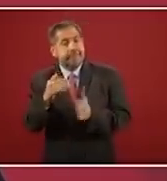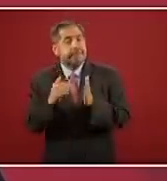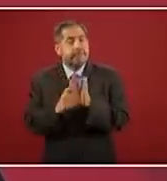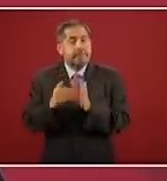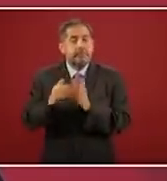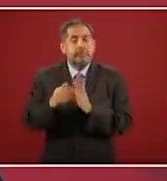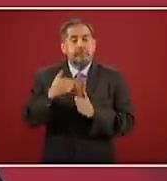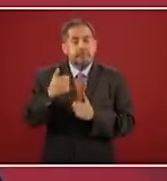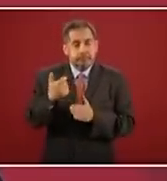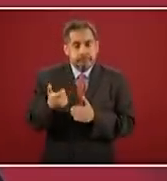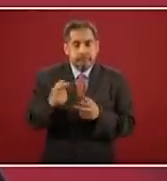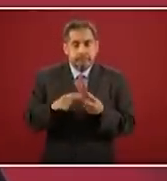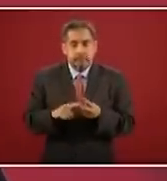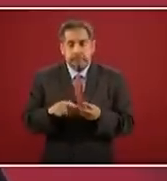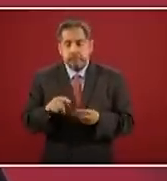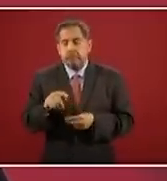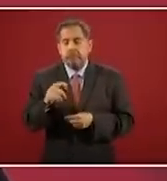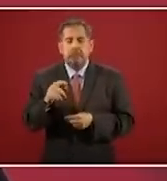pesos,